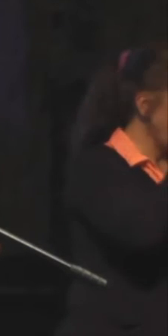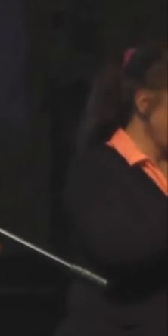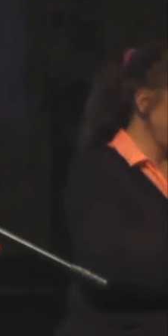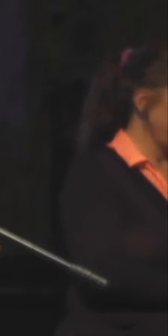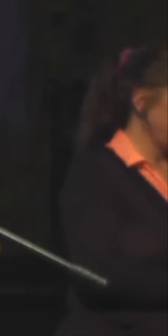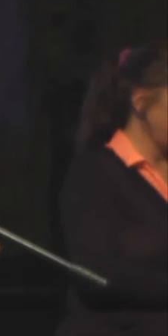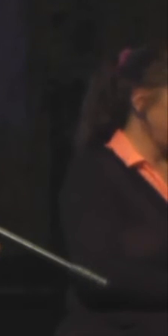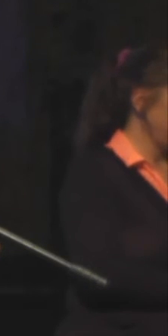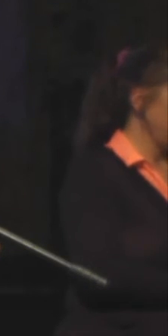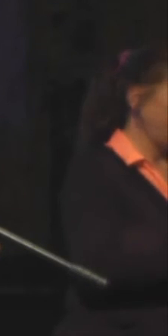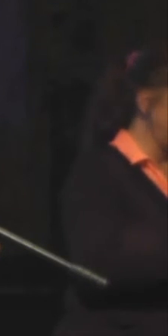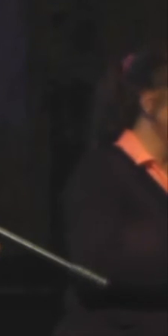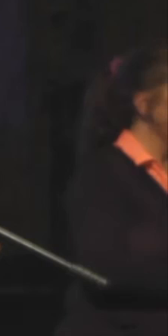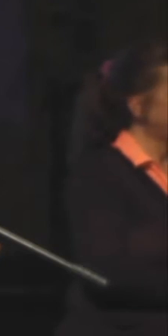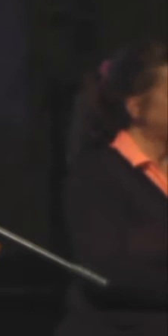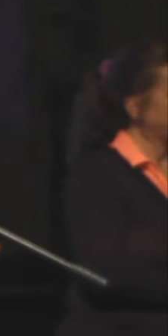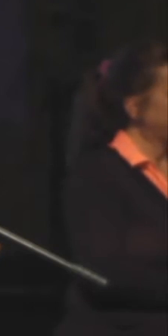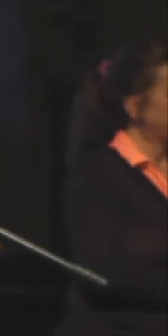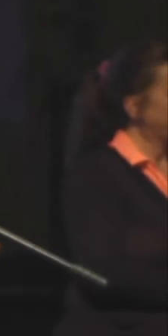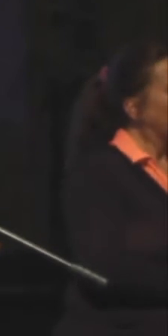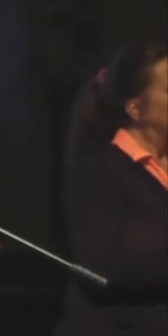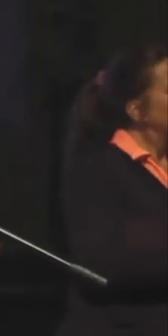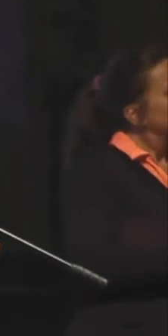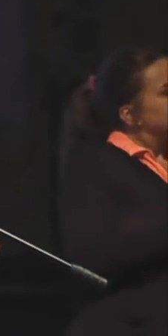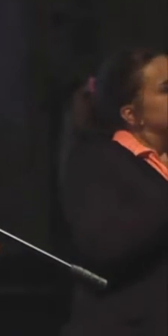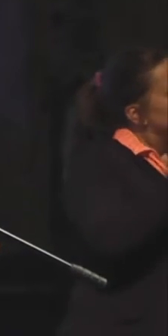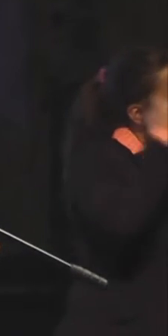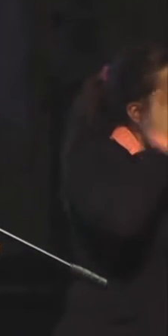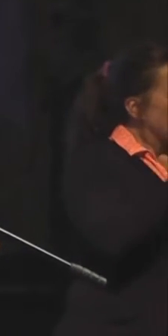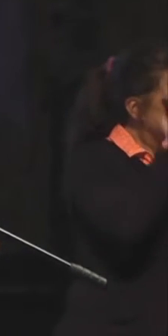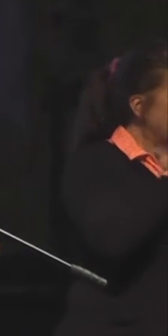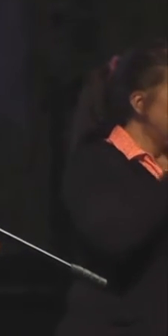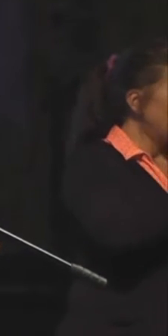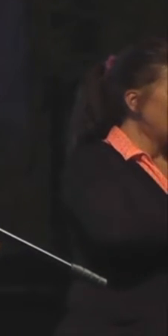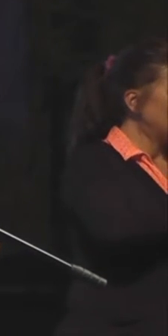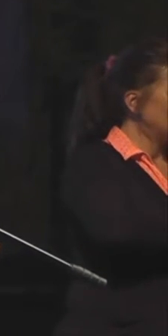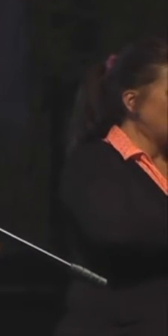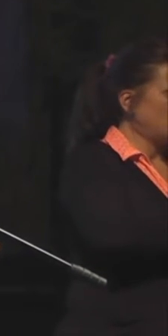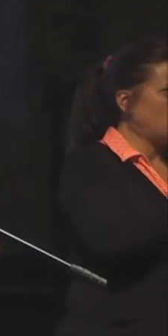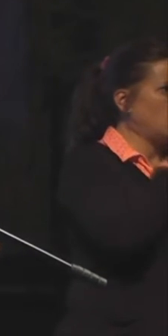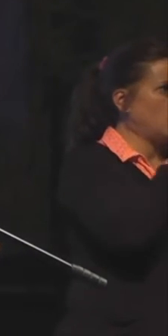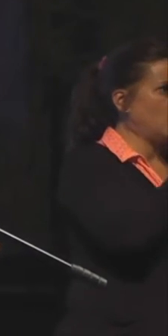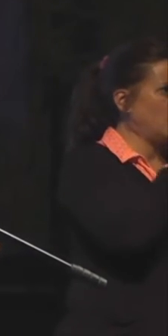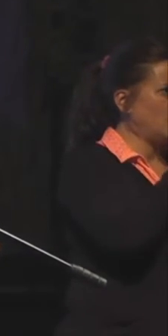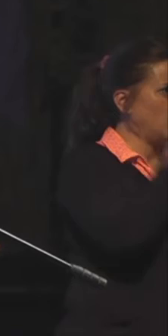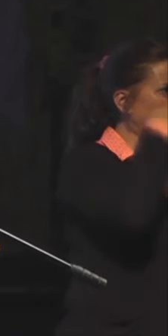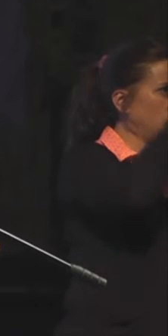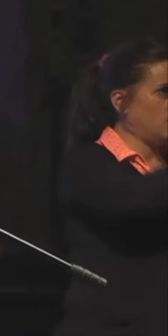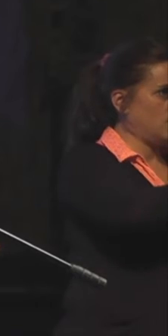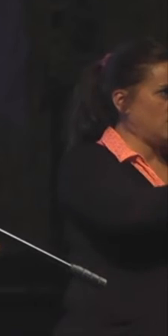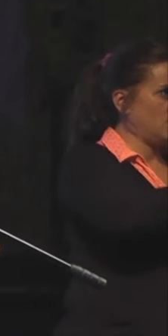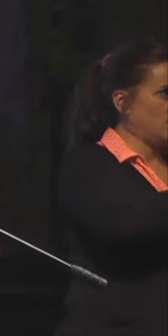miren creo que ni se imaginan la responsabilidad que significa estar parado aquí en